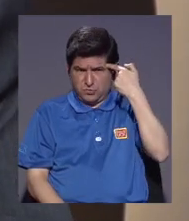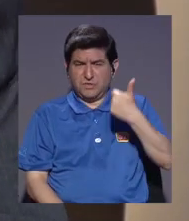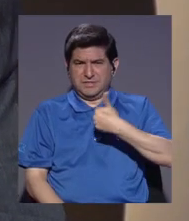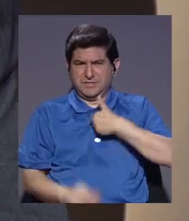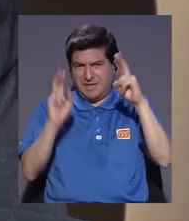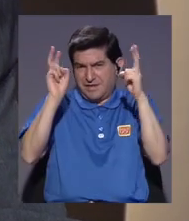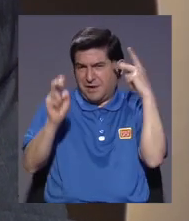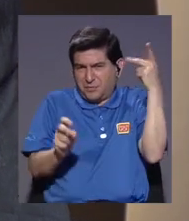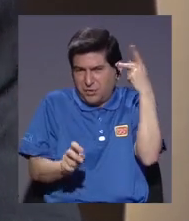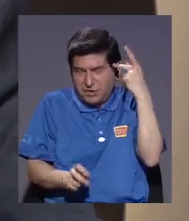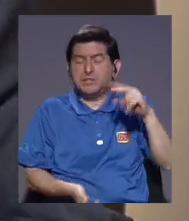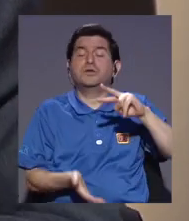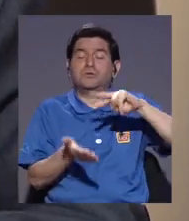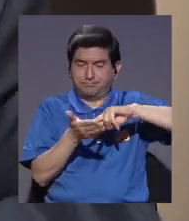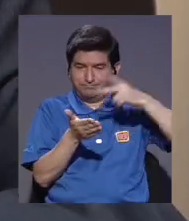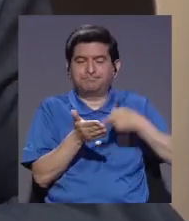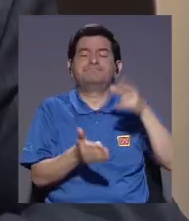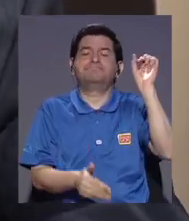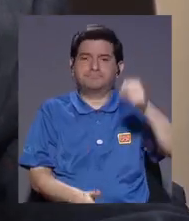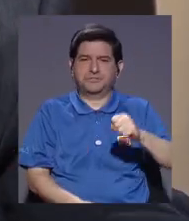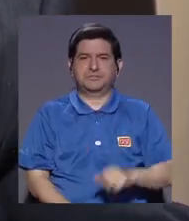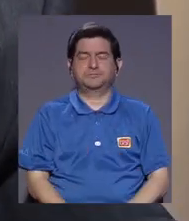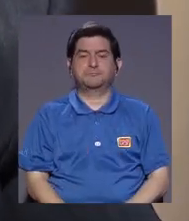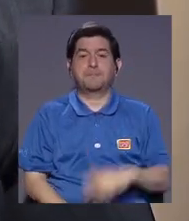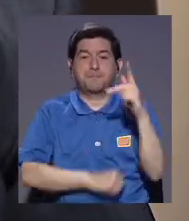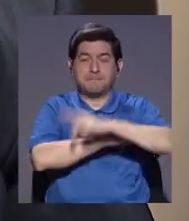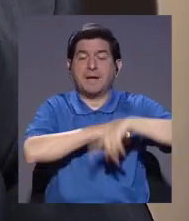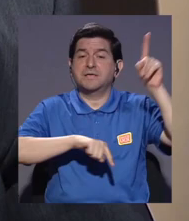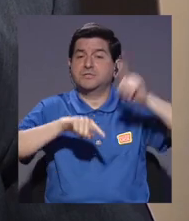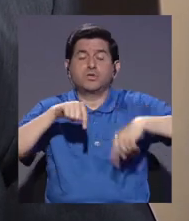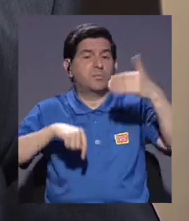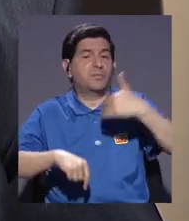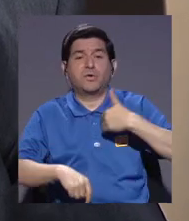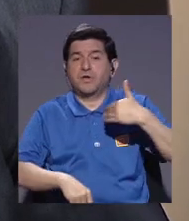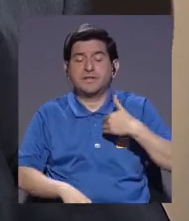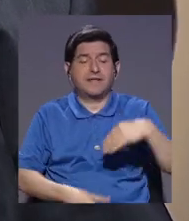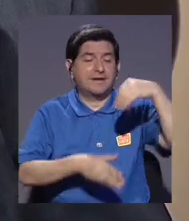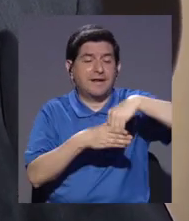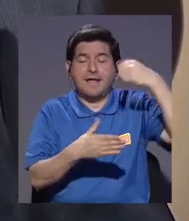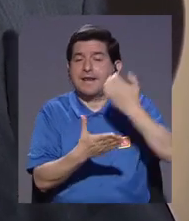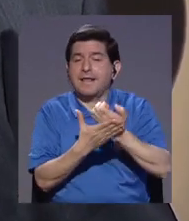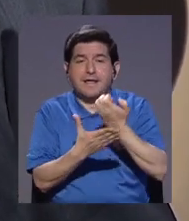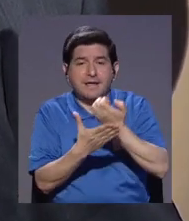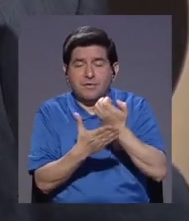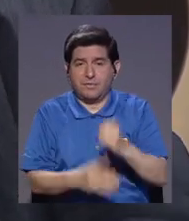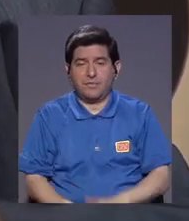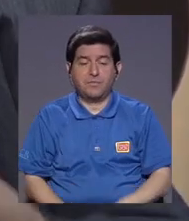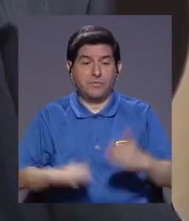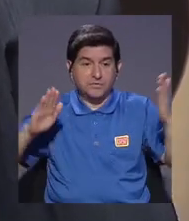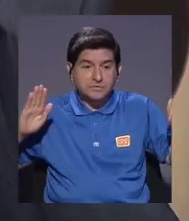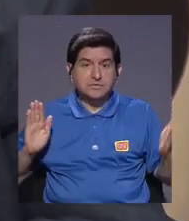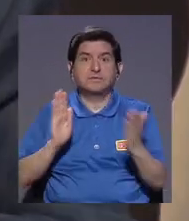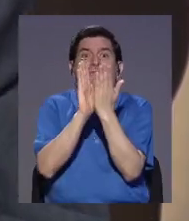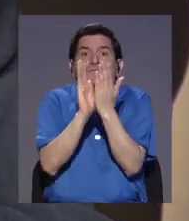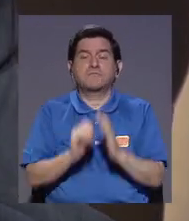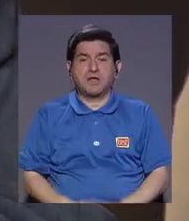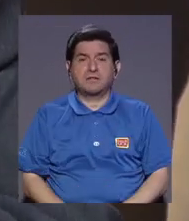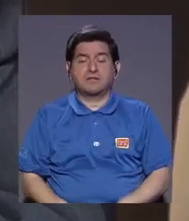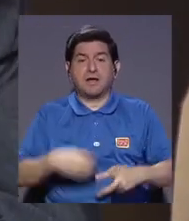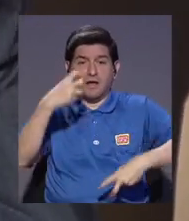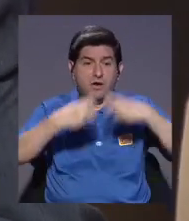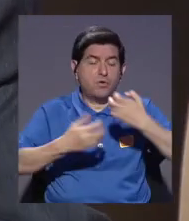fue suicida porque eso impidió que el país pudiera tener los ingresos necesarios para afrontar